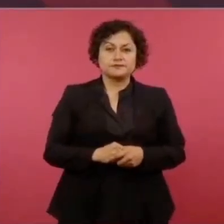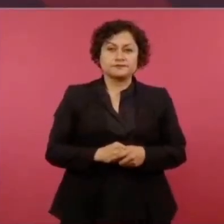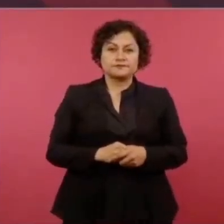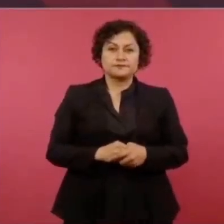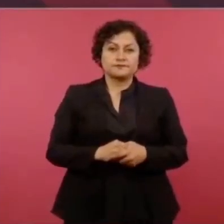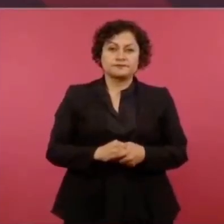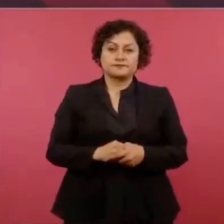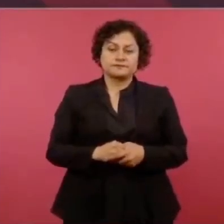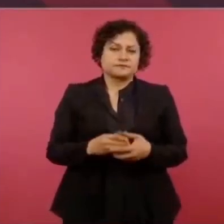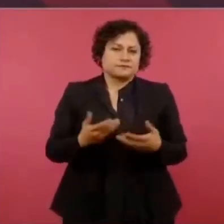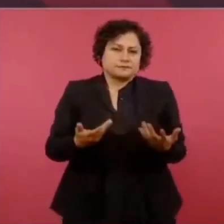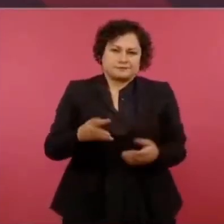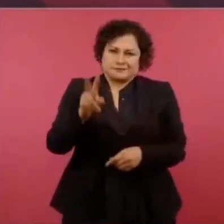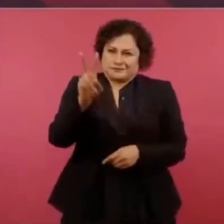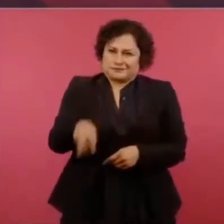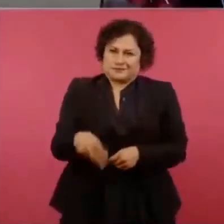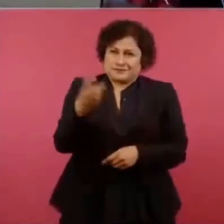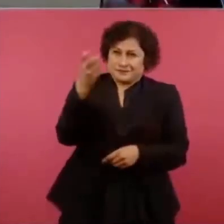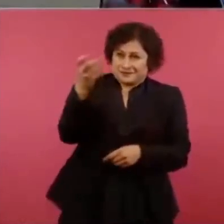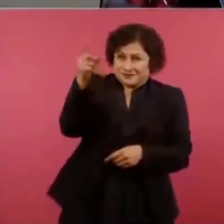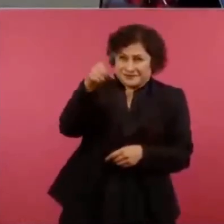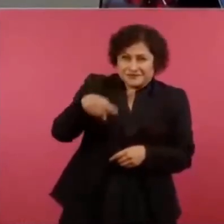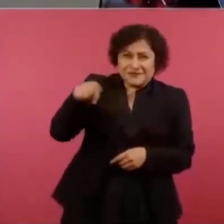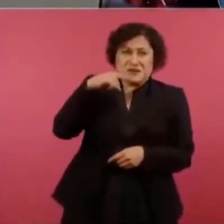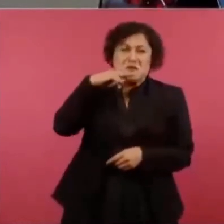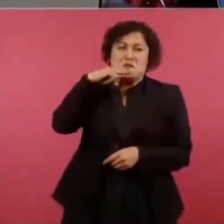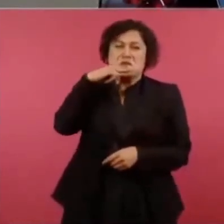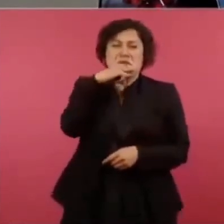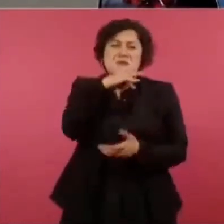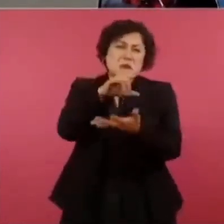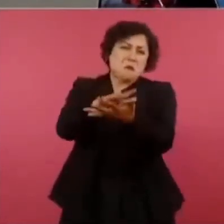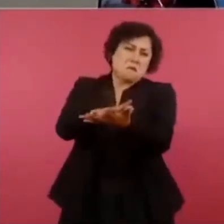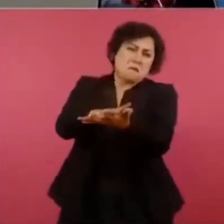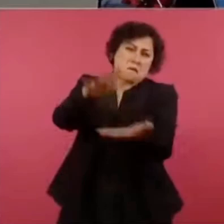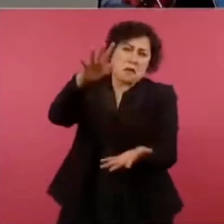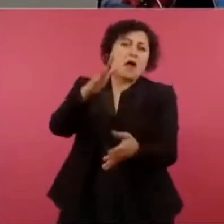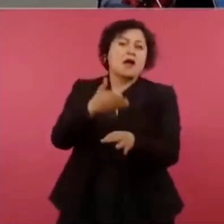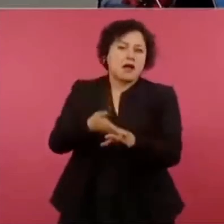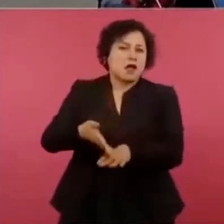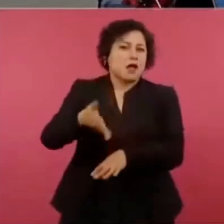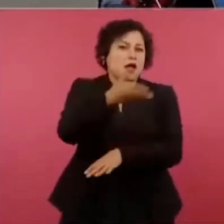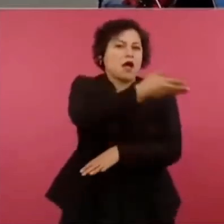que imperaba, hipocresía.